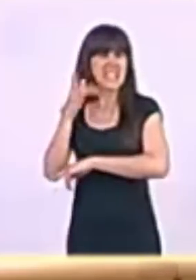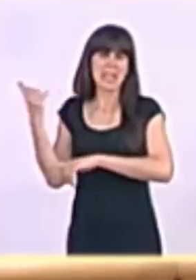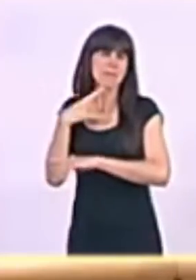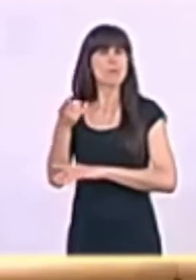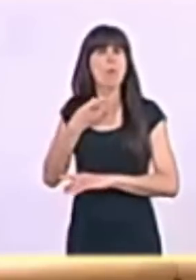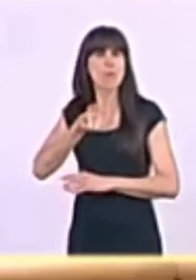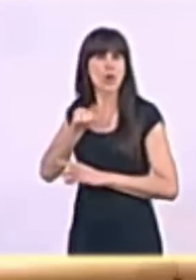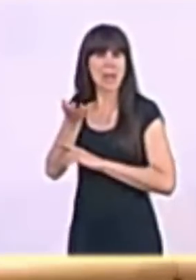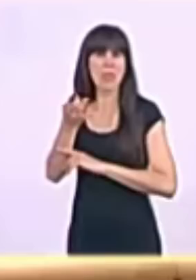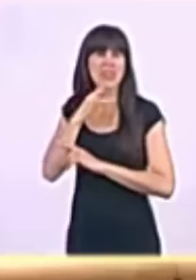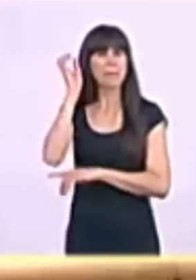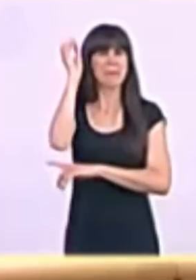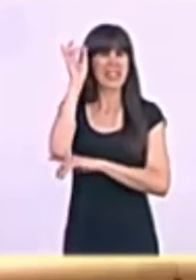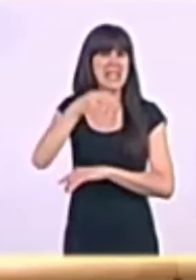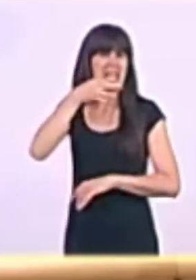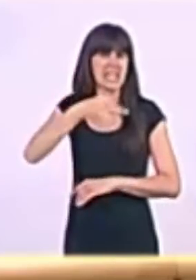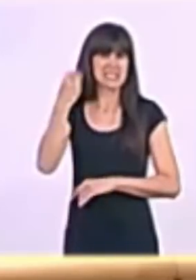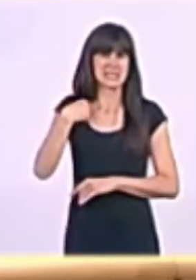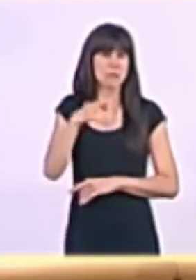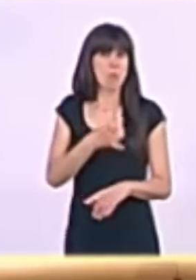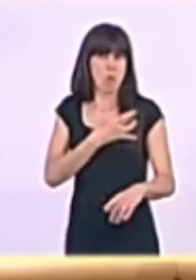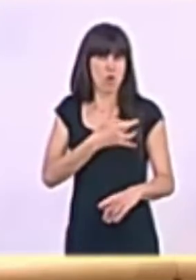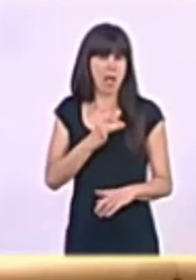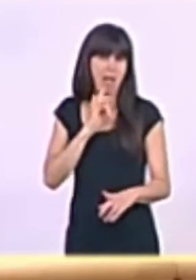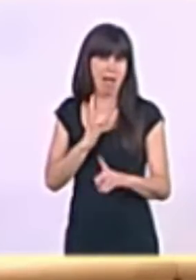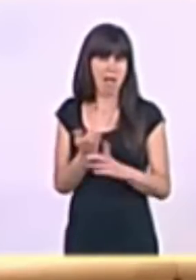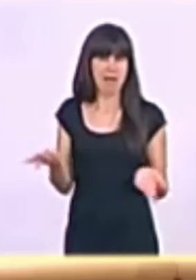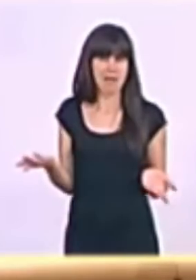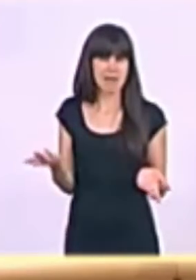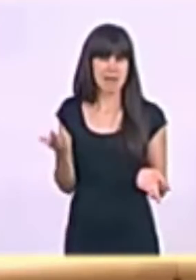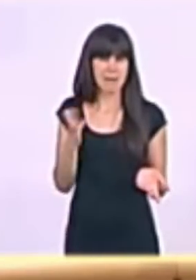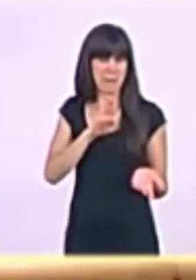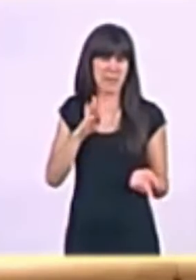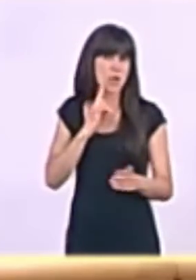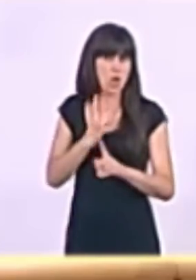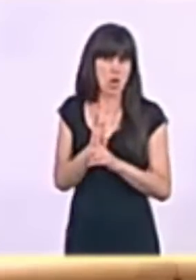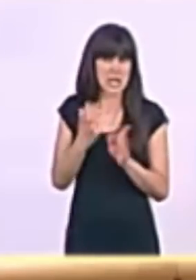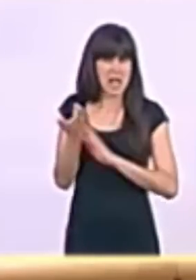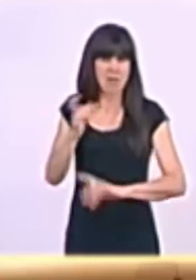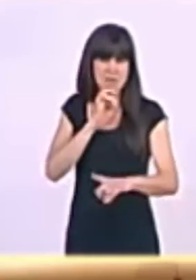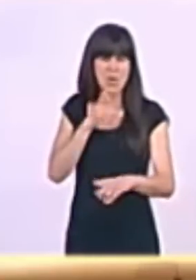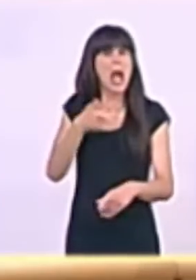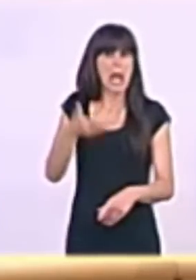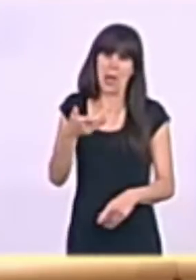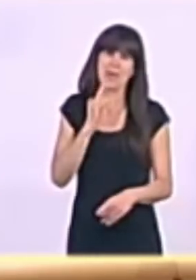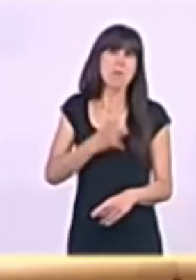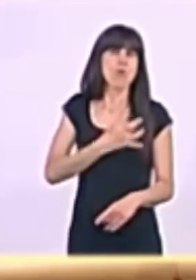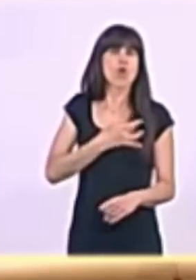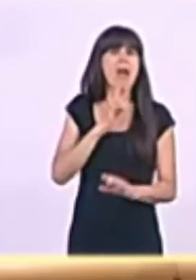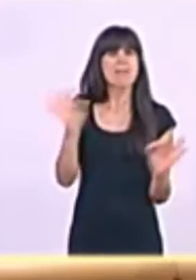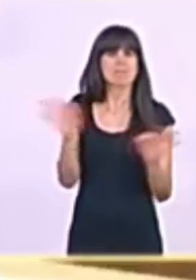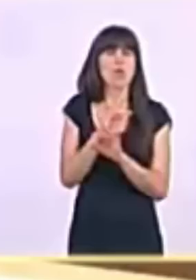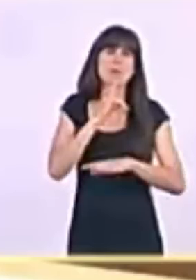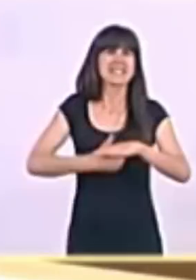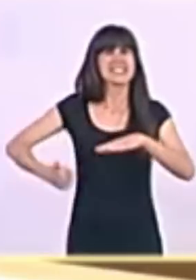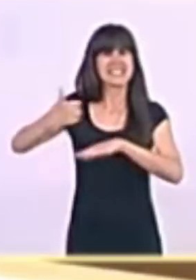vez, es muy grave confundir Moncloa con la sede del PSOE, tanto como utilizar el Falcon como un autobús de